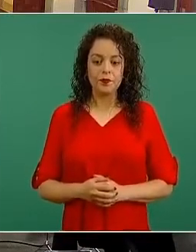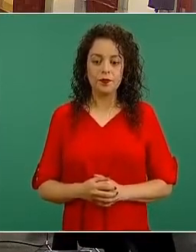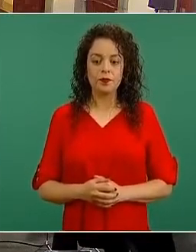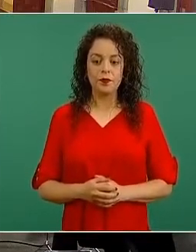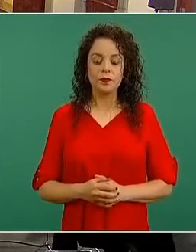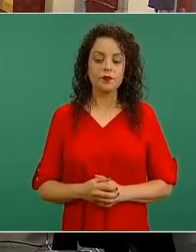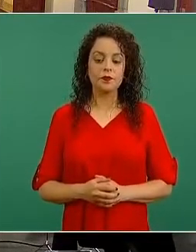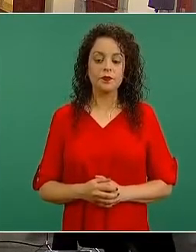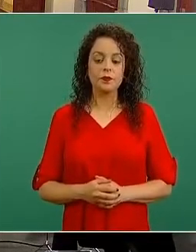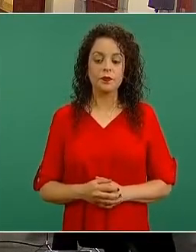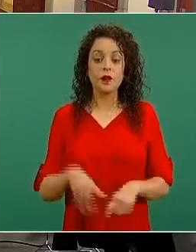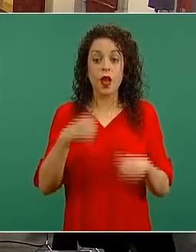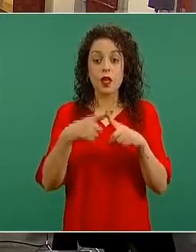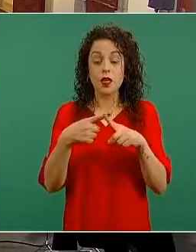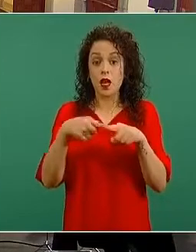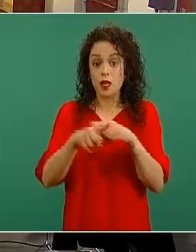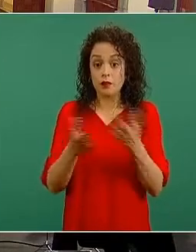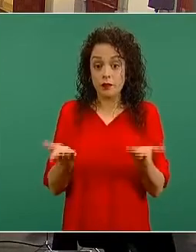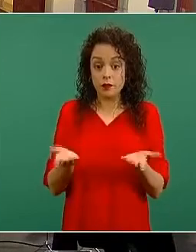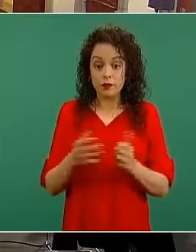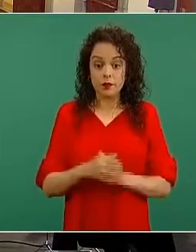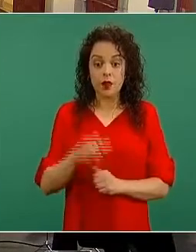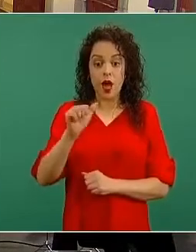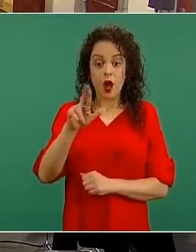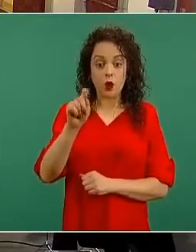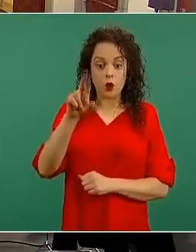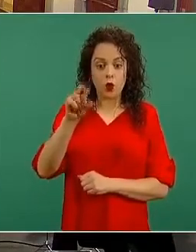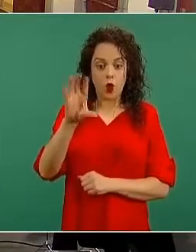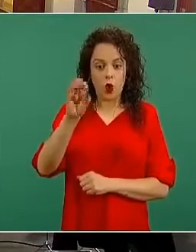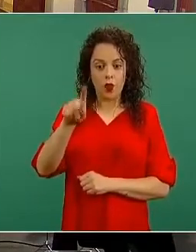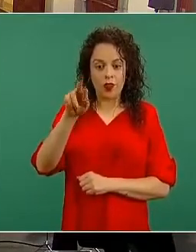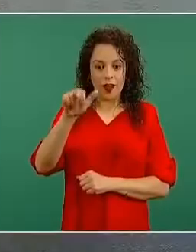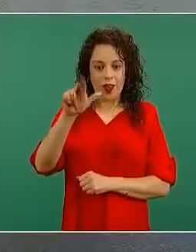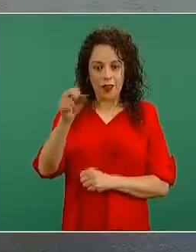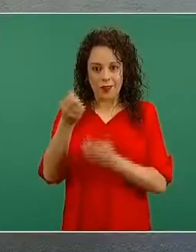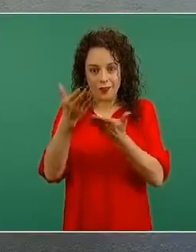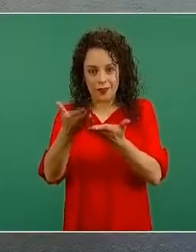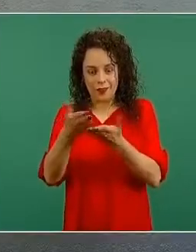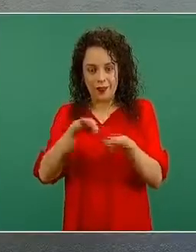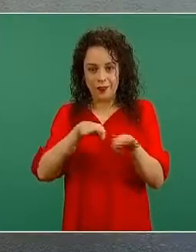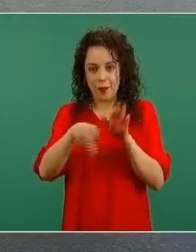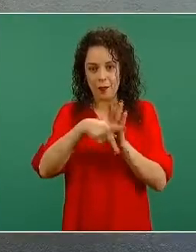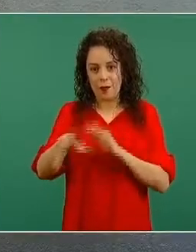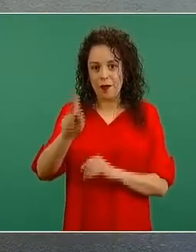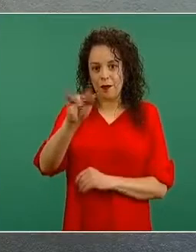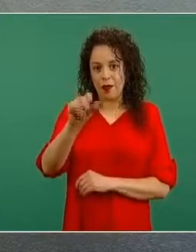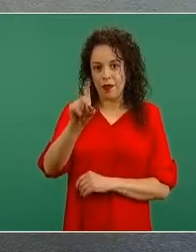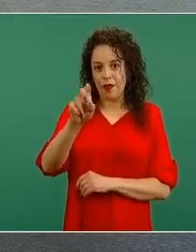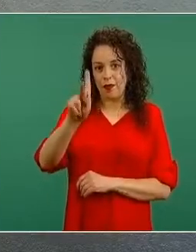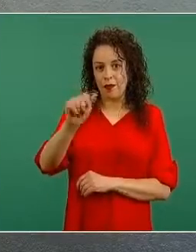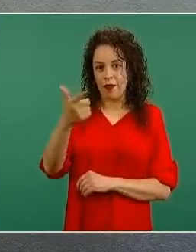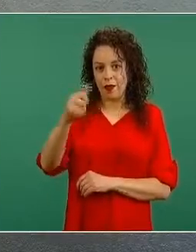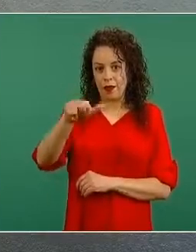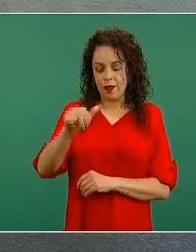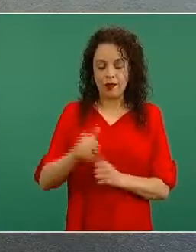¿Quién quiere empezar? Arturo Contreras, Pie de Página. Buenas noches, Carlos. Hola, buenas noches, Arturo Contreras de Pie